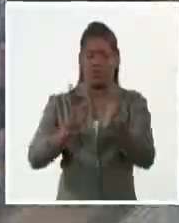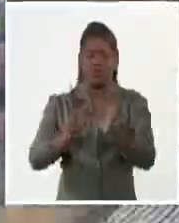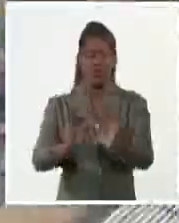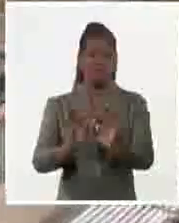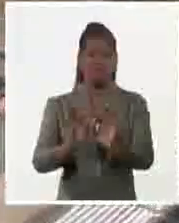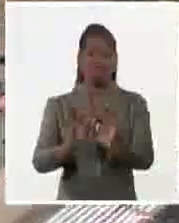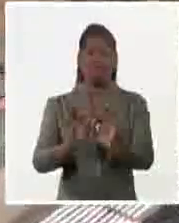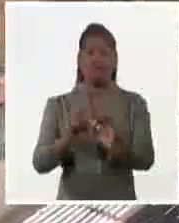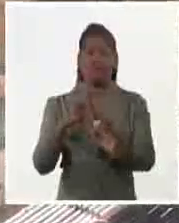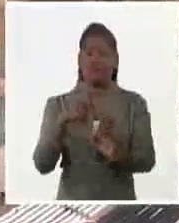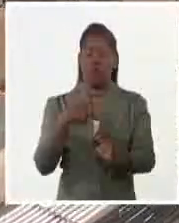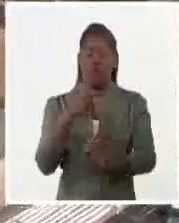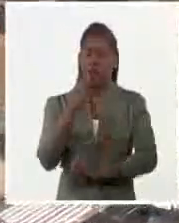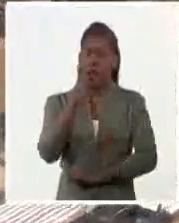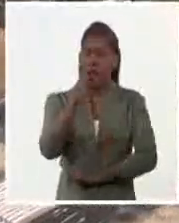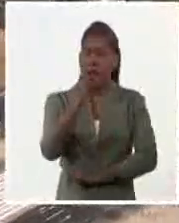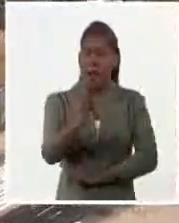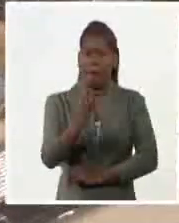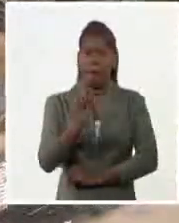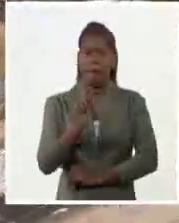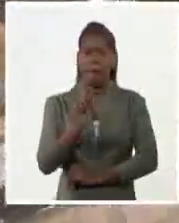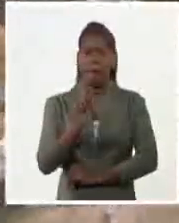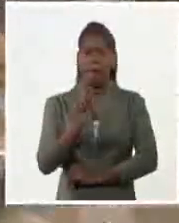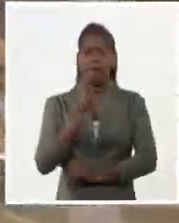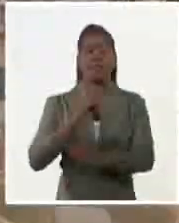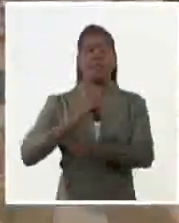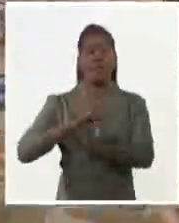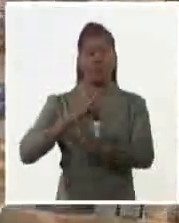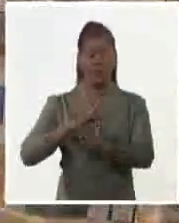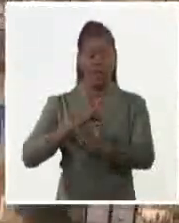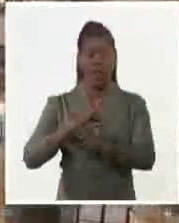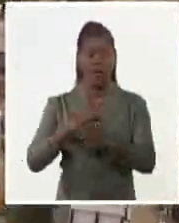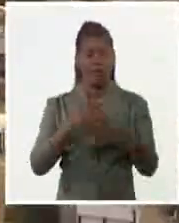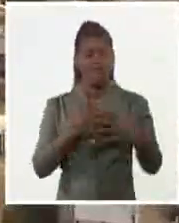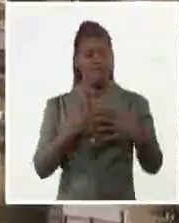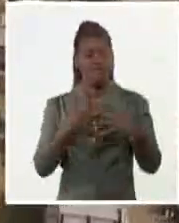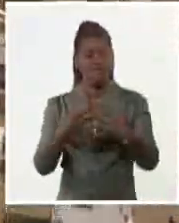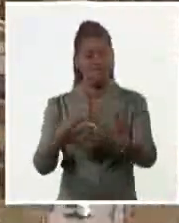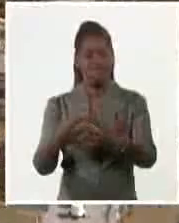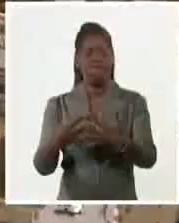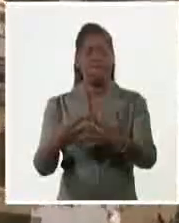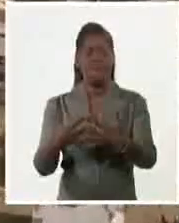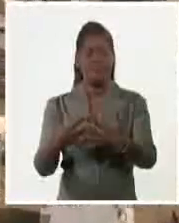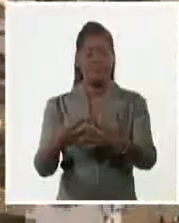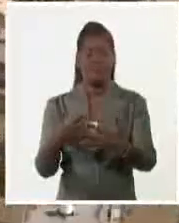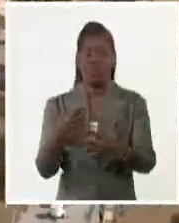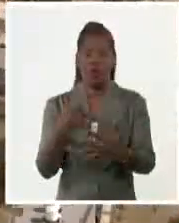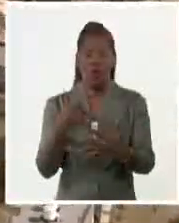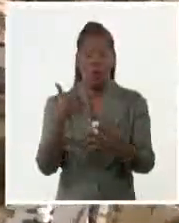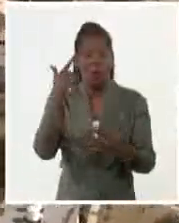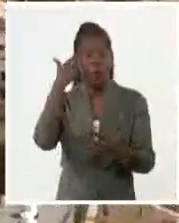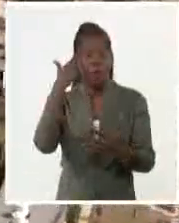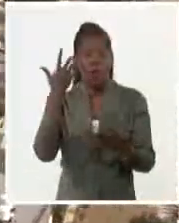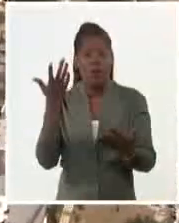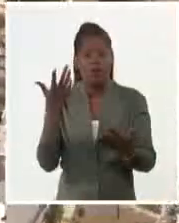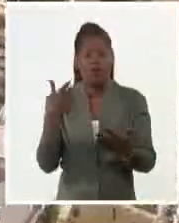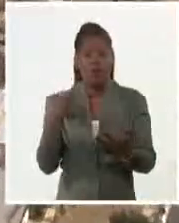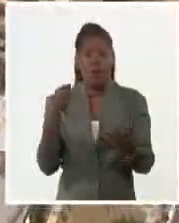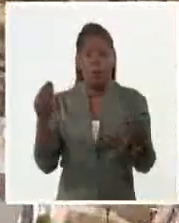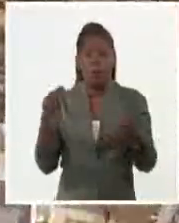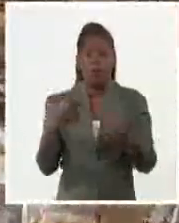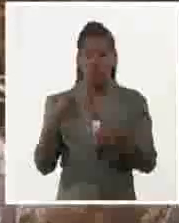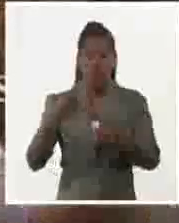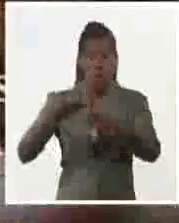debo ser leal, ¿no?, a esta ciudad. Y entonces eso es lo único que yo sabía, que iba por